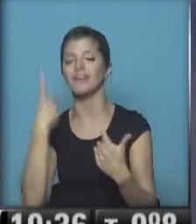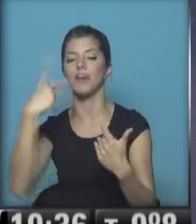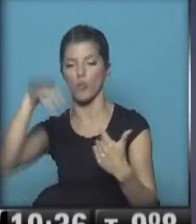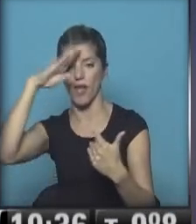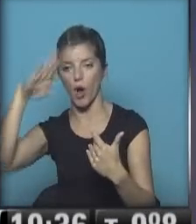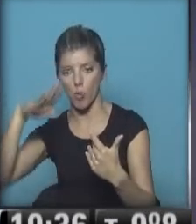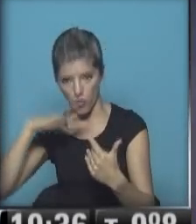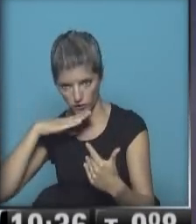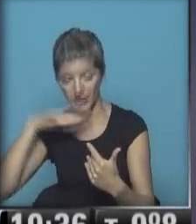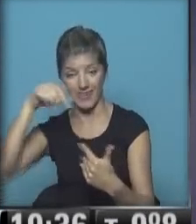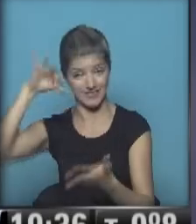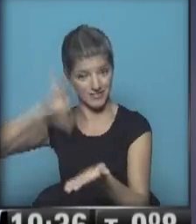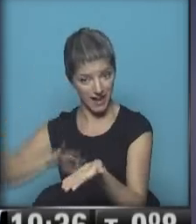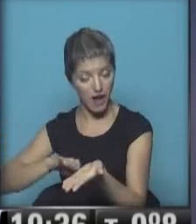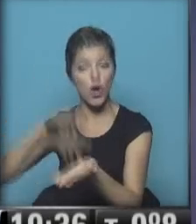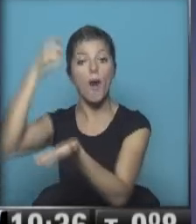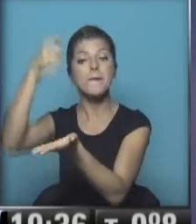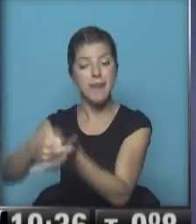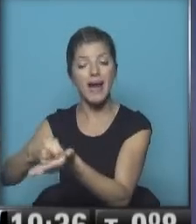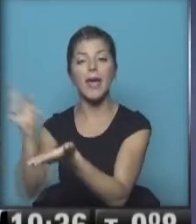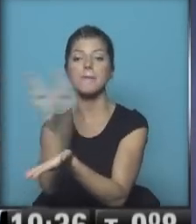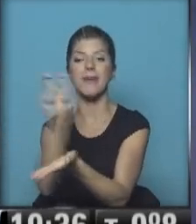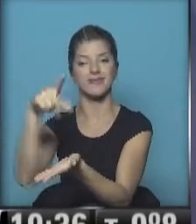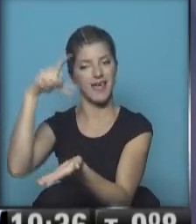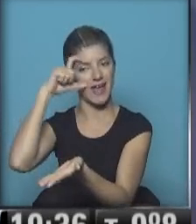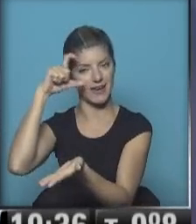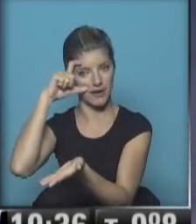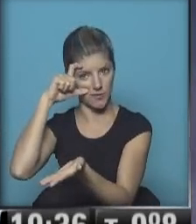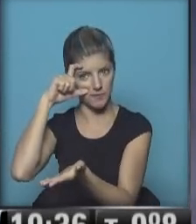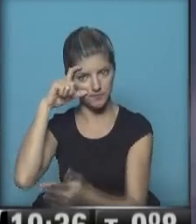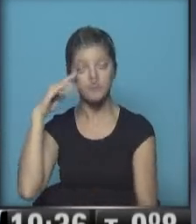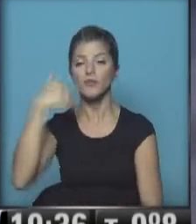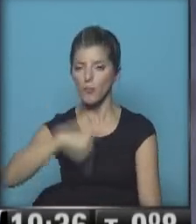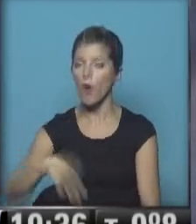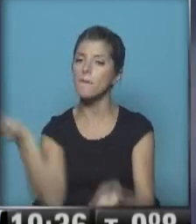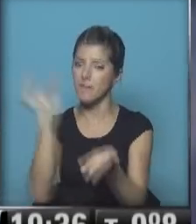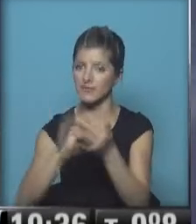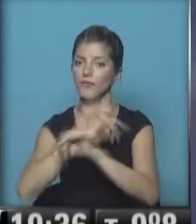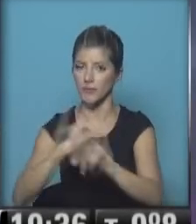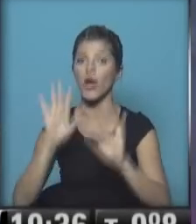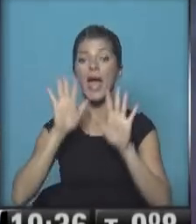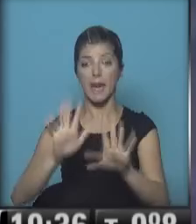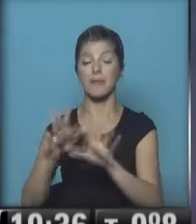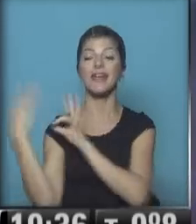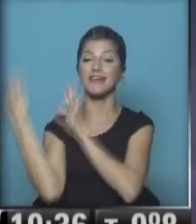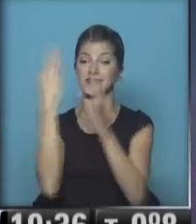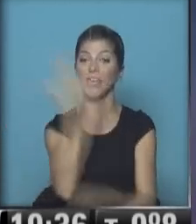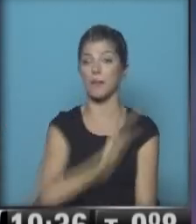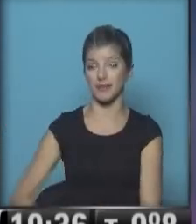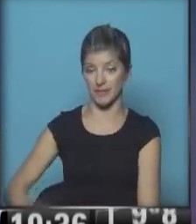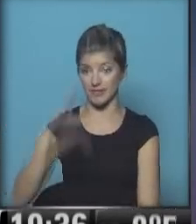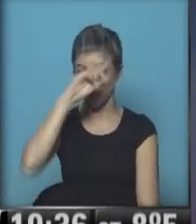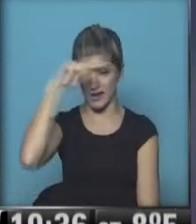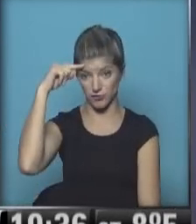salario mínimo vital y móvil se aplique en enero. Vamos a ampliar, se espera la llegada de la Presidenta de la Nación, hay seguridad de